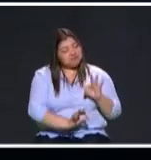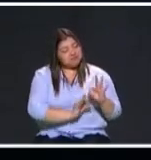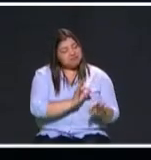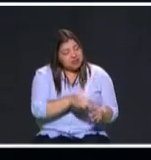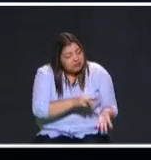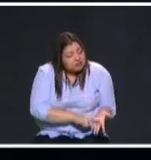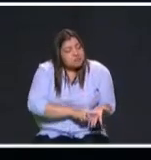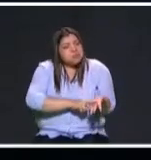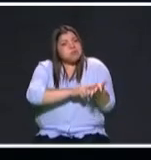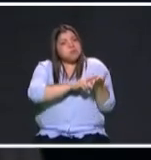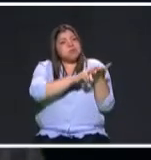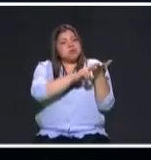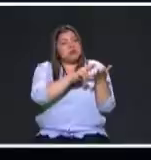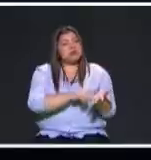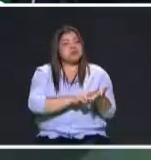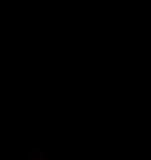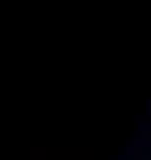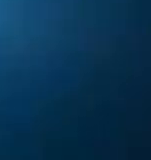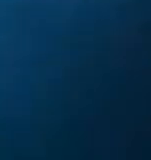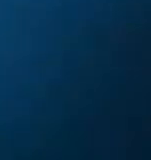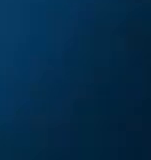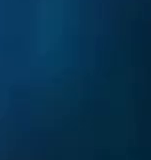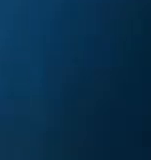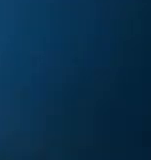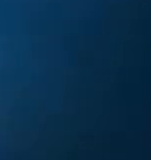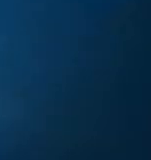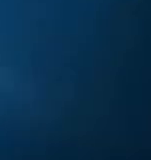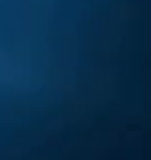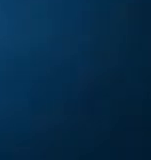rescatarla y eso implica apretarse un poquito el cinturón